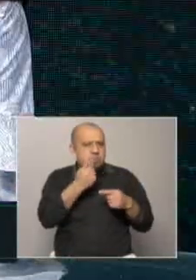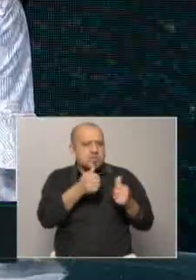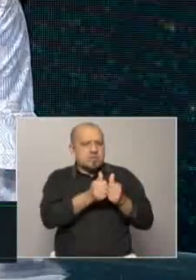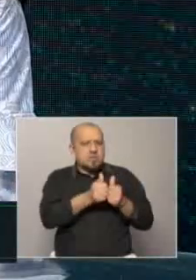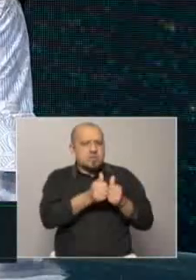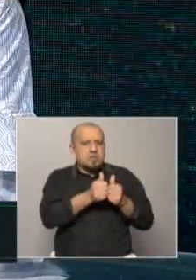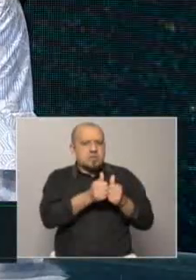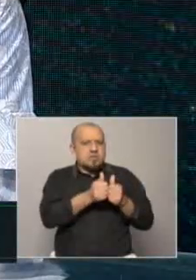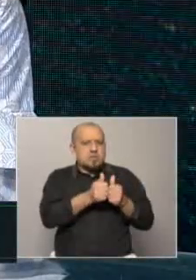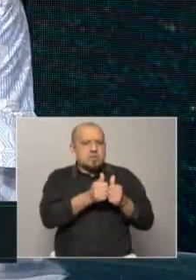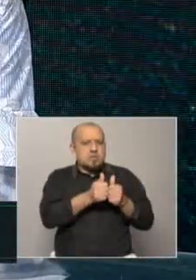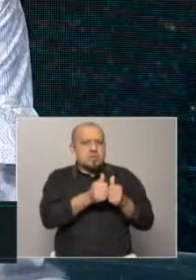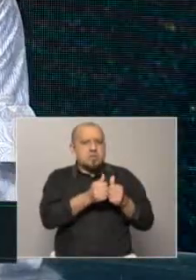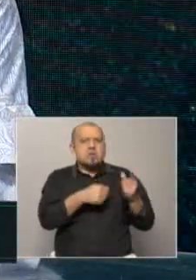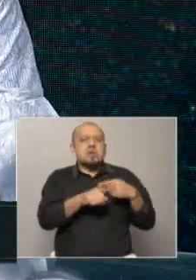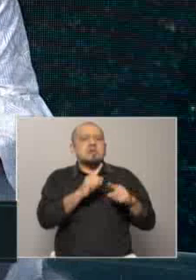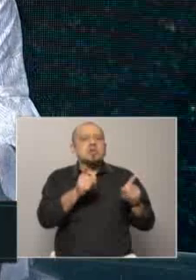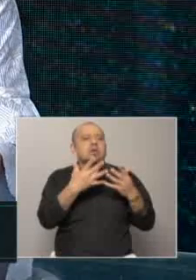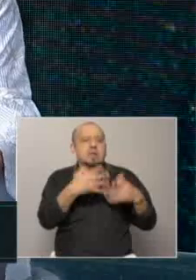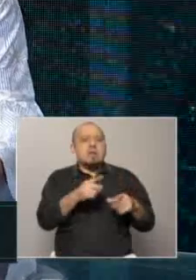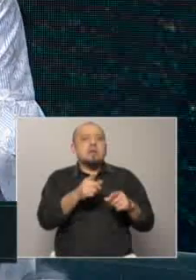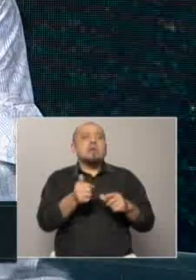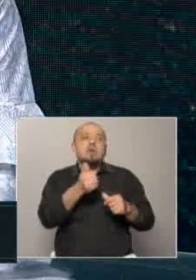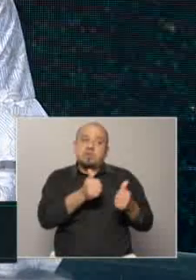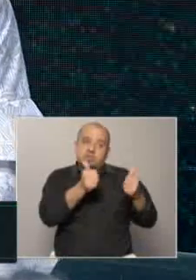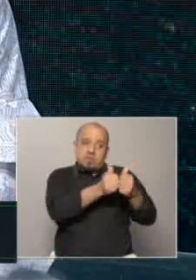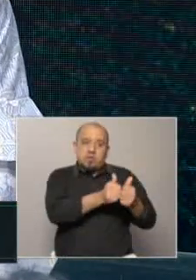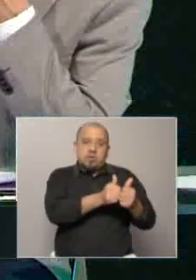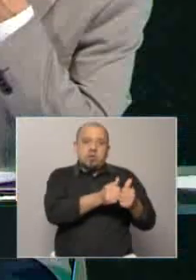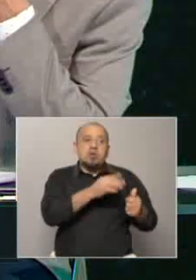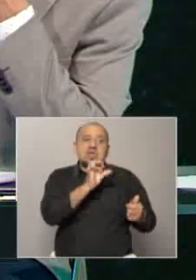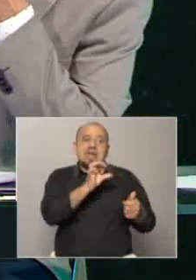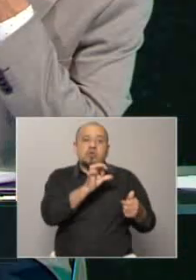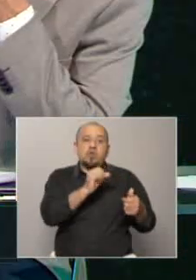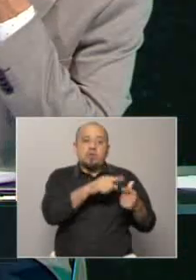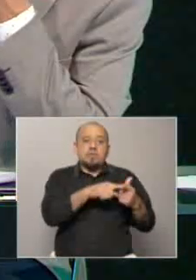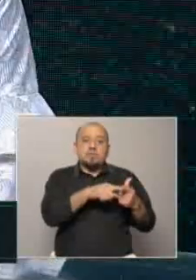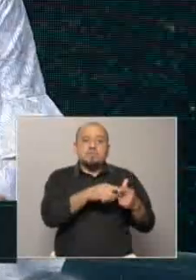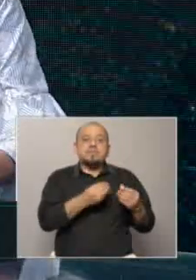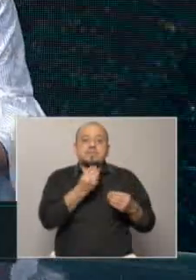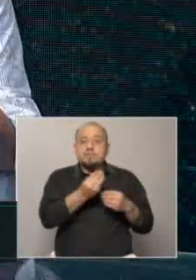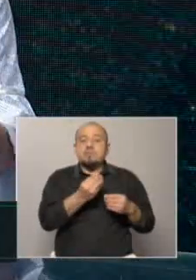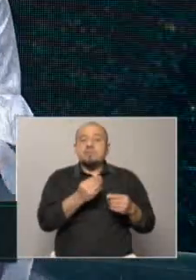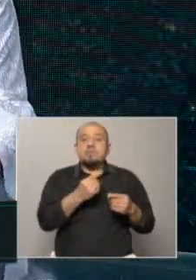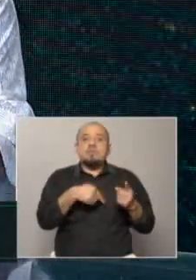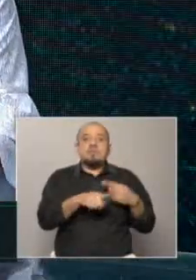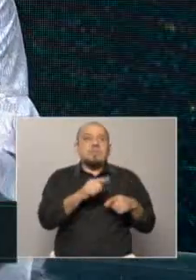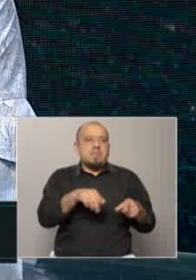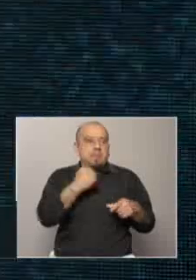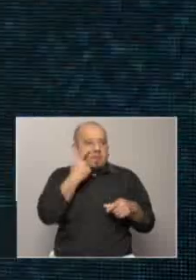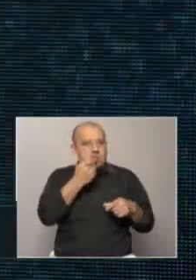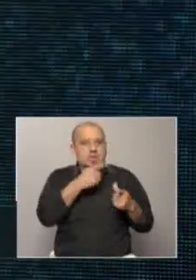quiso que la acompañara en la candidatura. Claro, ella no quiso y ella quiso postularse como tampoco. Candidata. Claro. Y después, cuando vio que